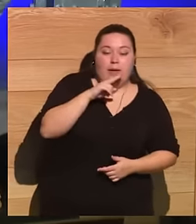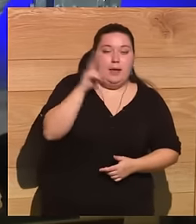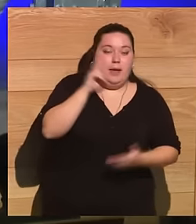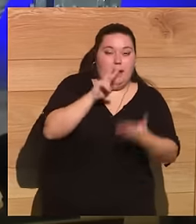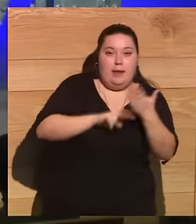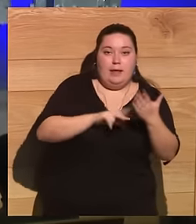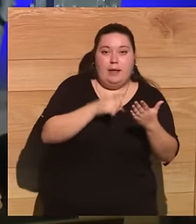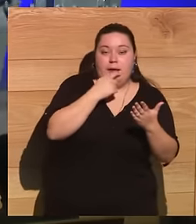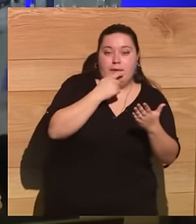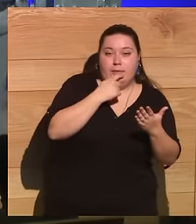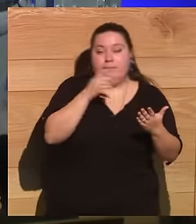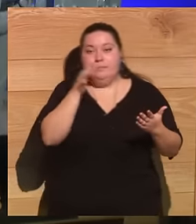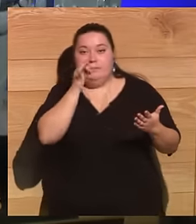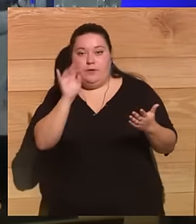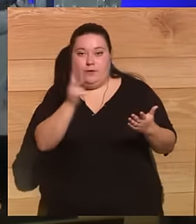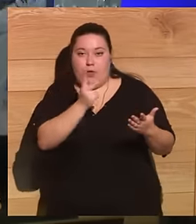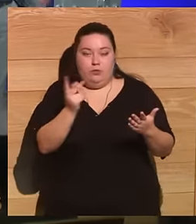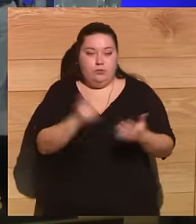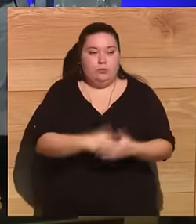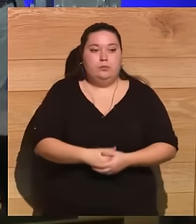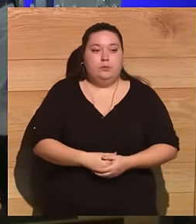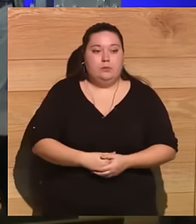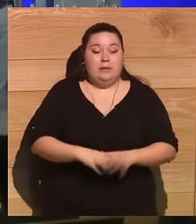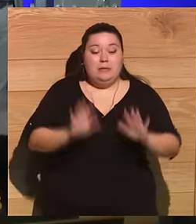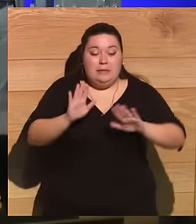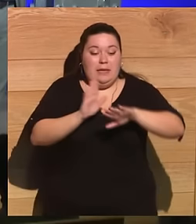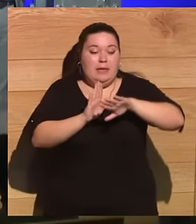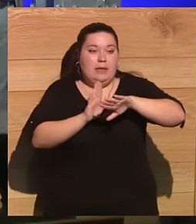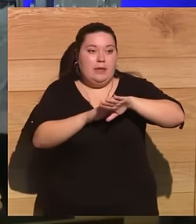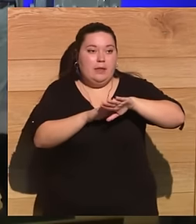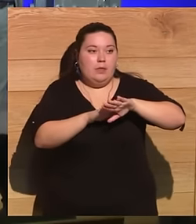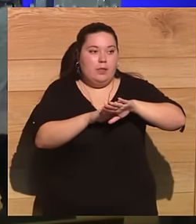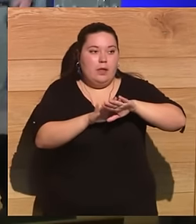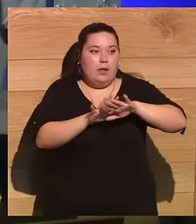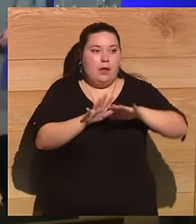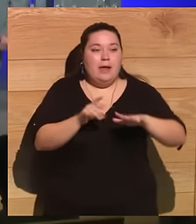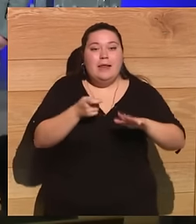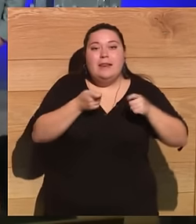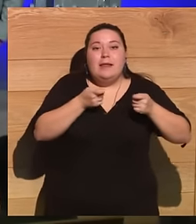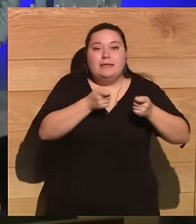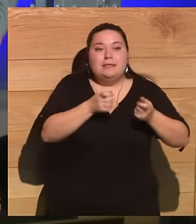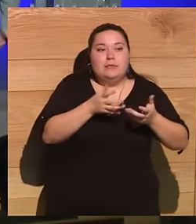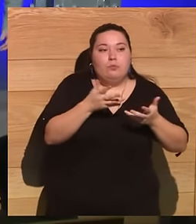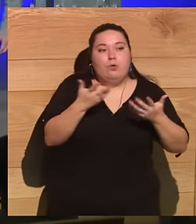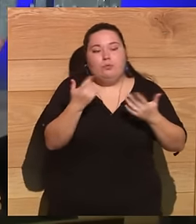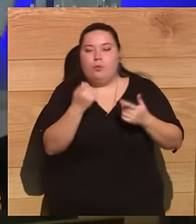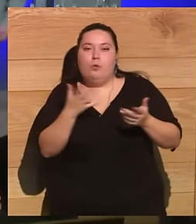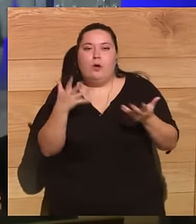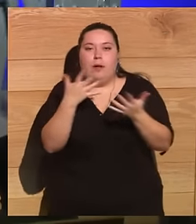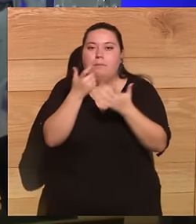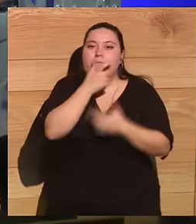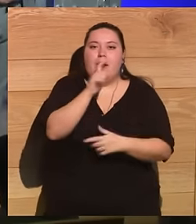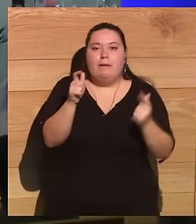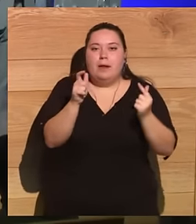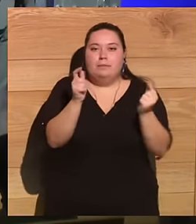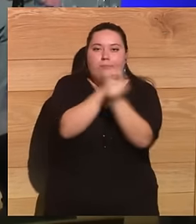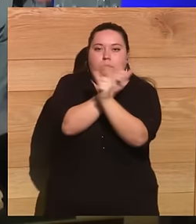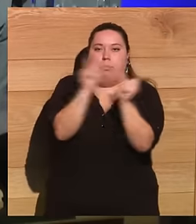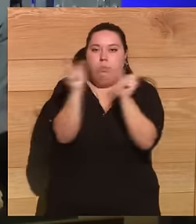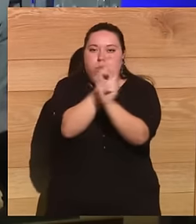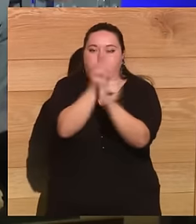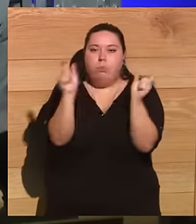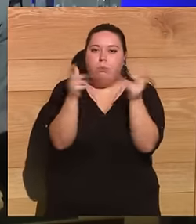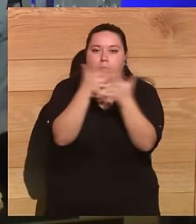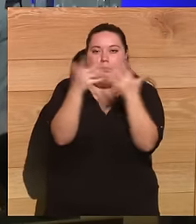francés y a la izquierda podemos ver una deconstrucción progresiva del estímulo, es decir, las mezclamos, hacemos que las letras estén